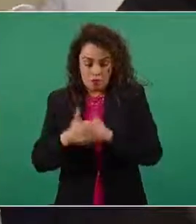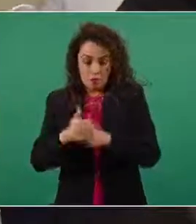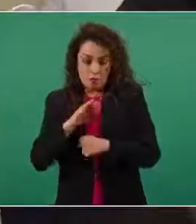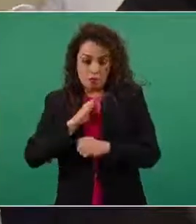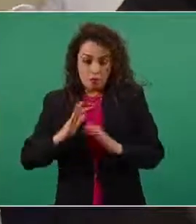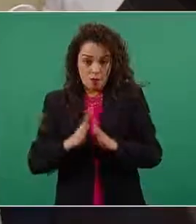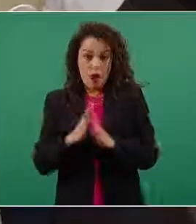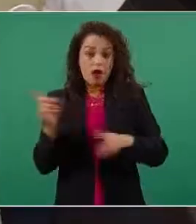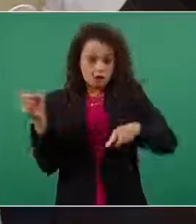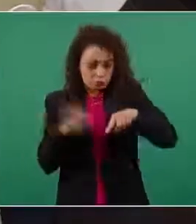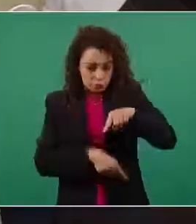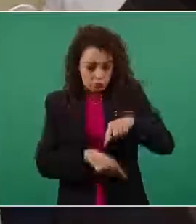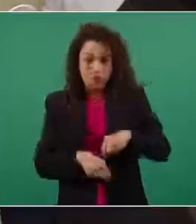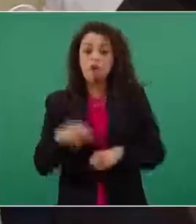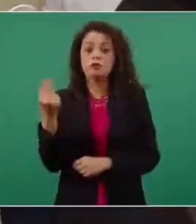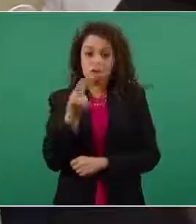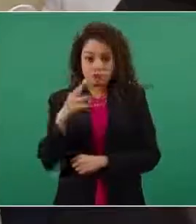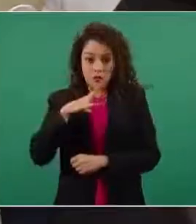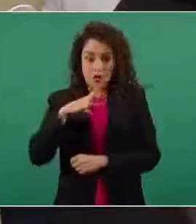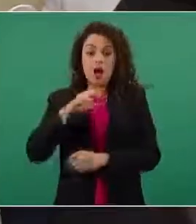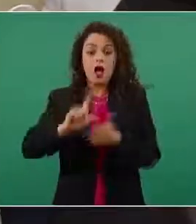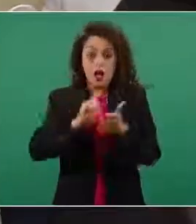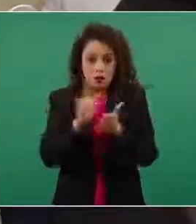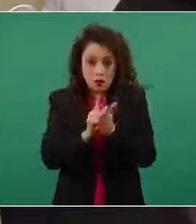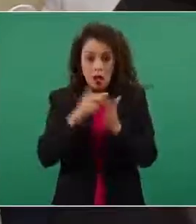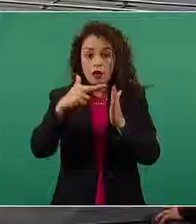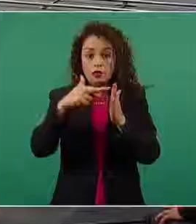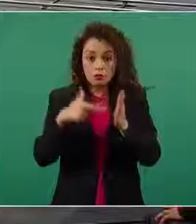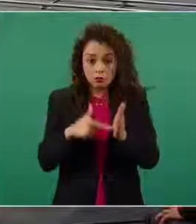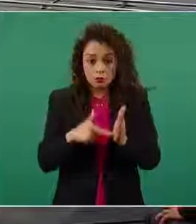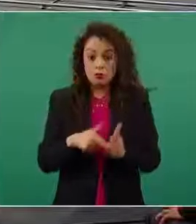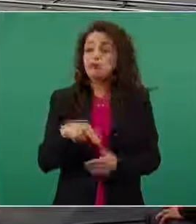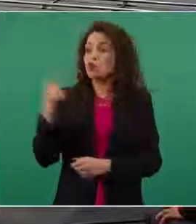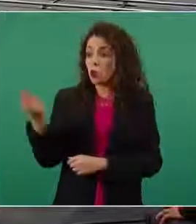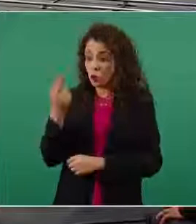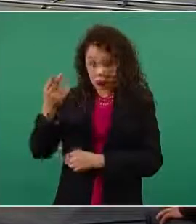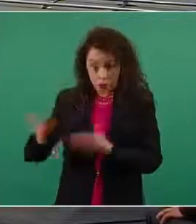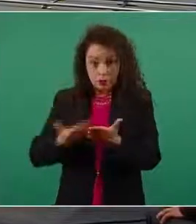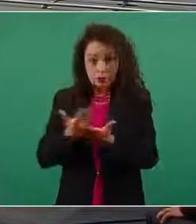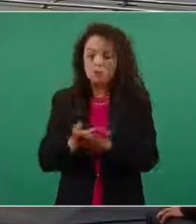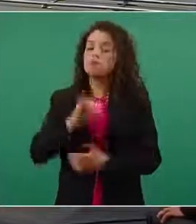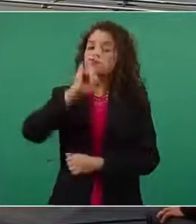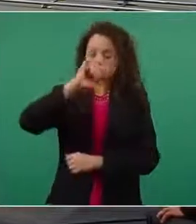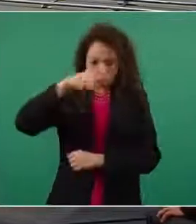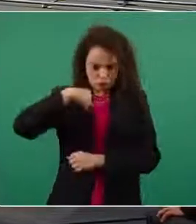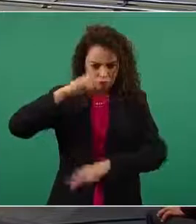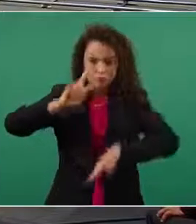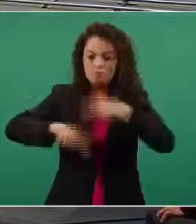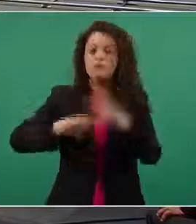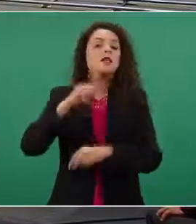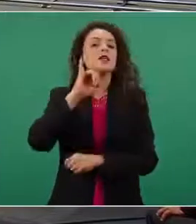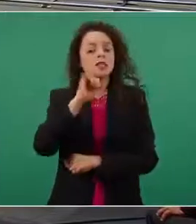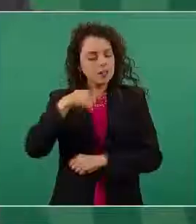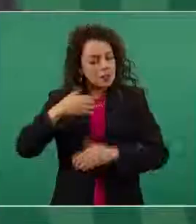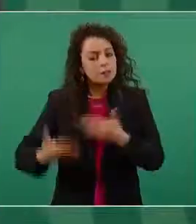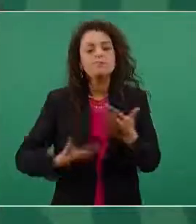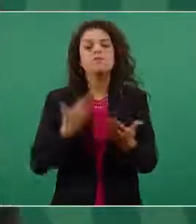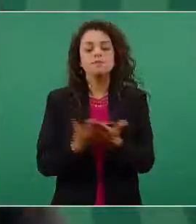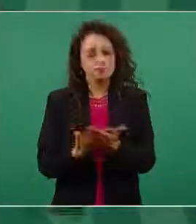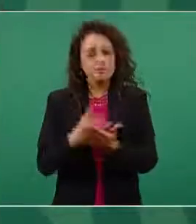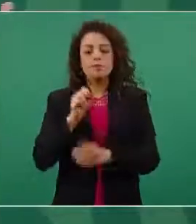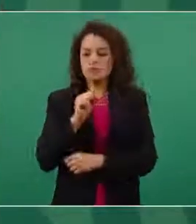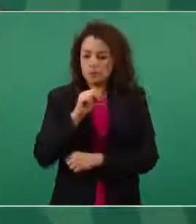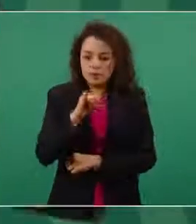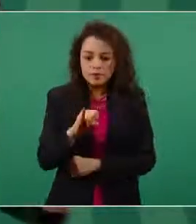una reforma? Sí. ¿Va a presentarla usted ya? Sí, voy a presentar. Porque, por ejemplo,